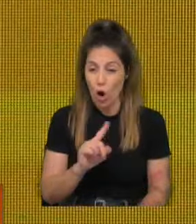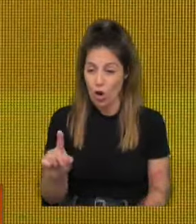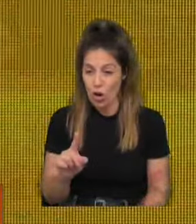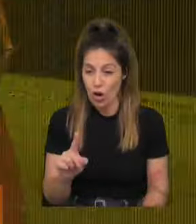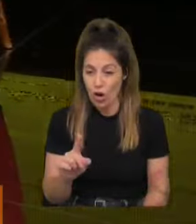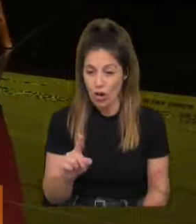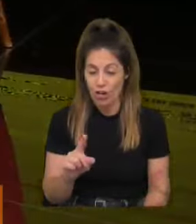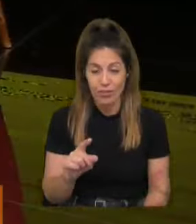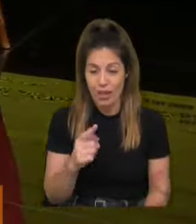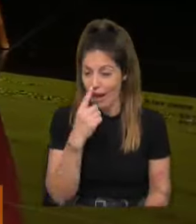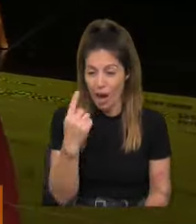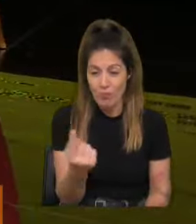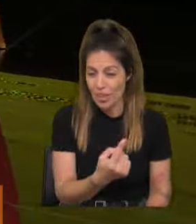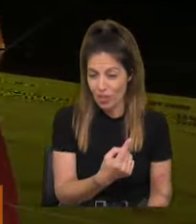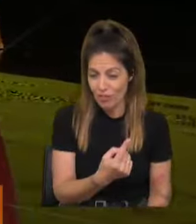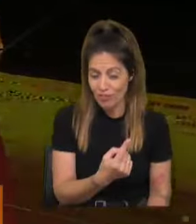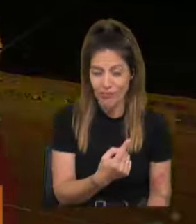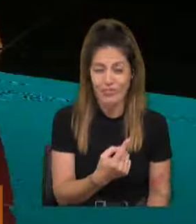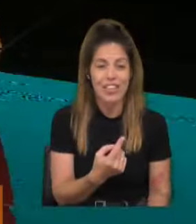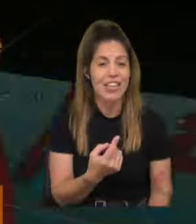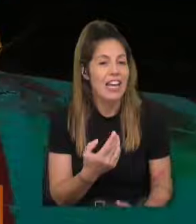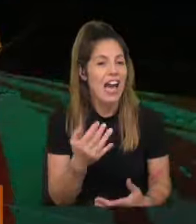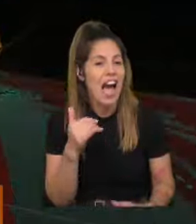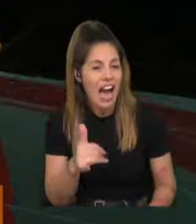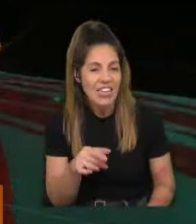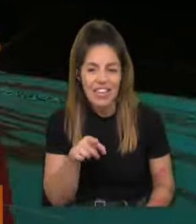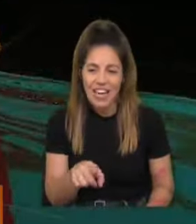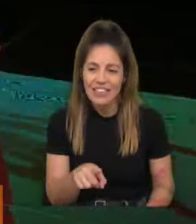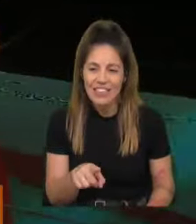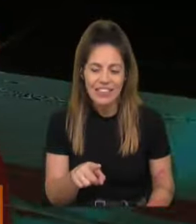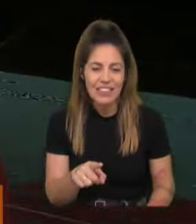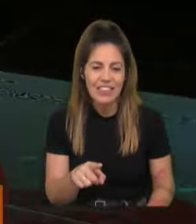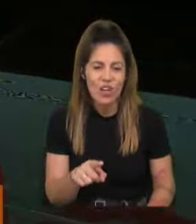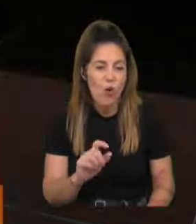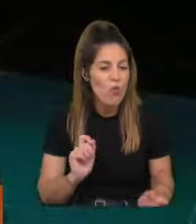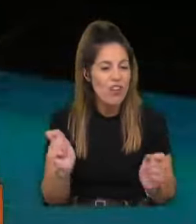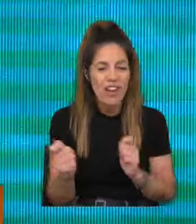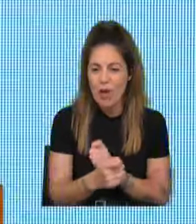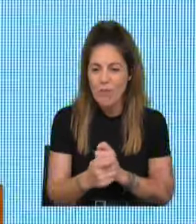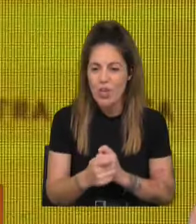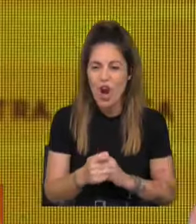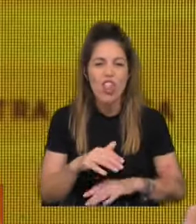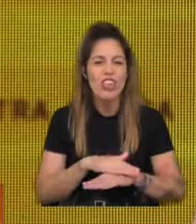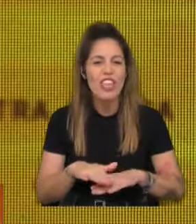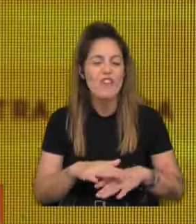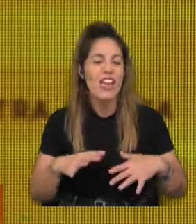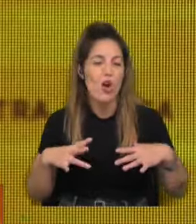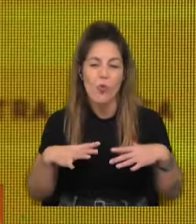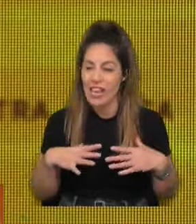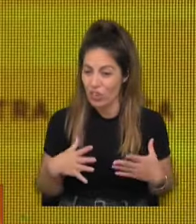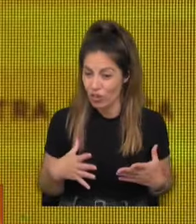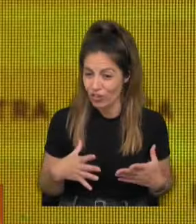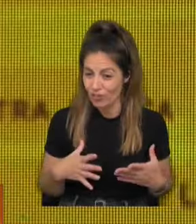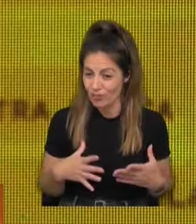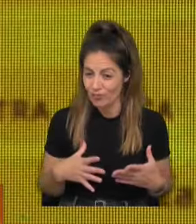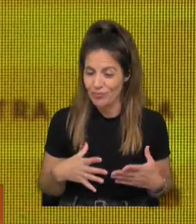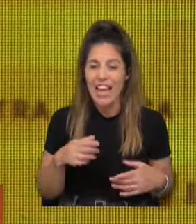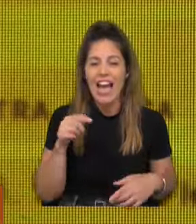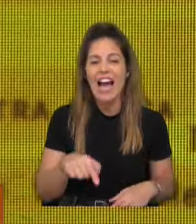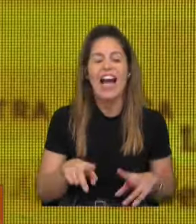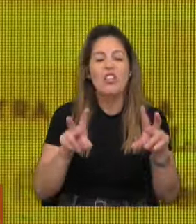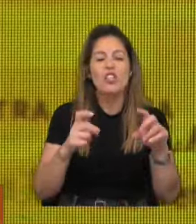salga inmediatamente no es decir hay inmediatamente un cambio del nivel jubilatorio acá